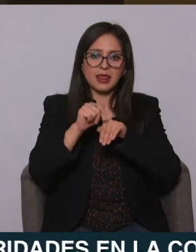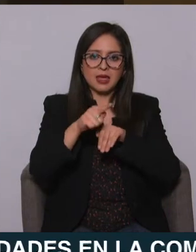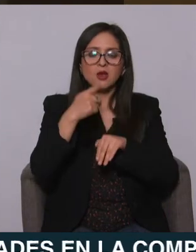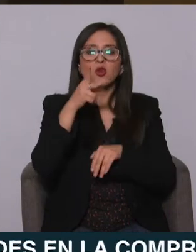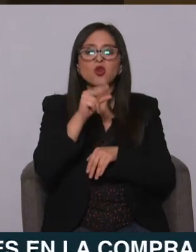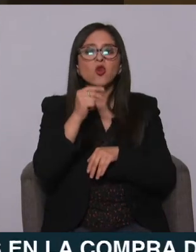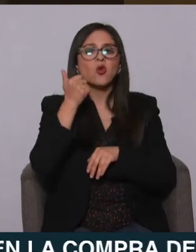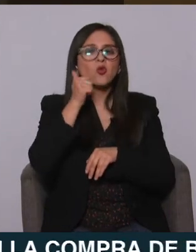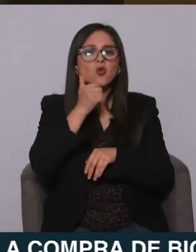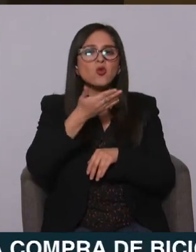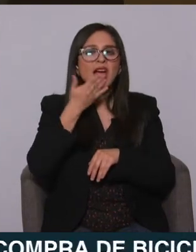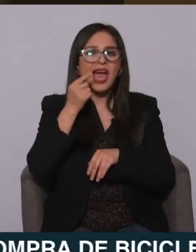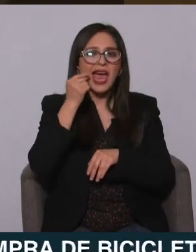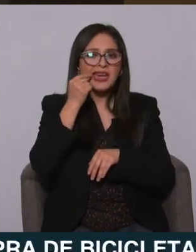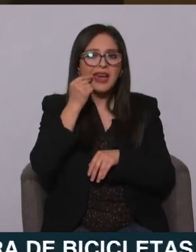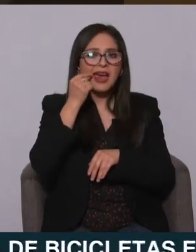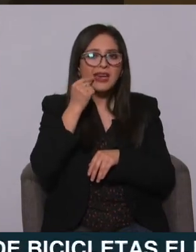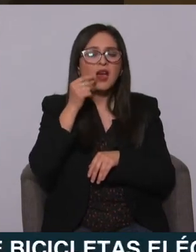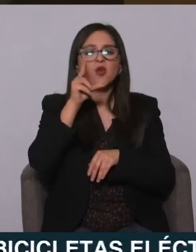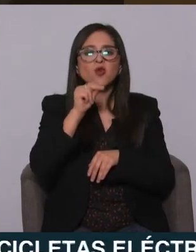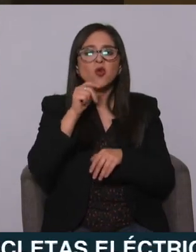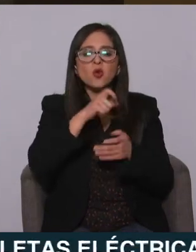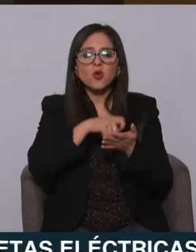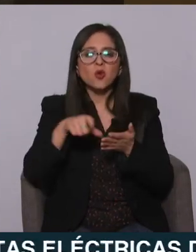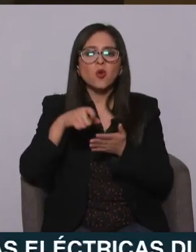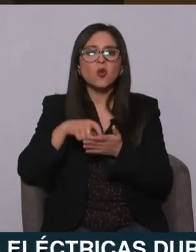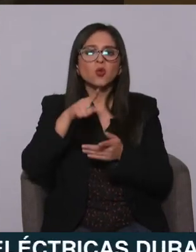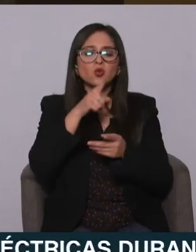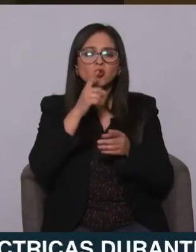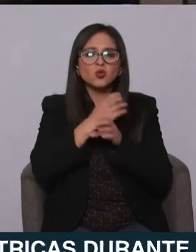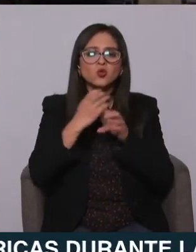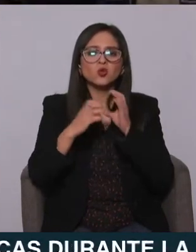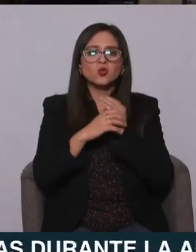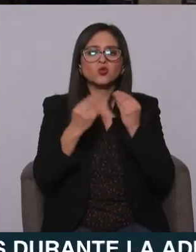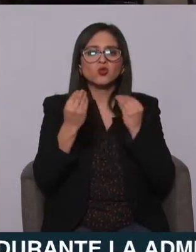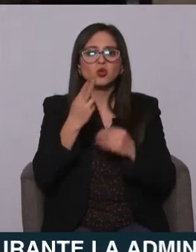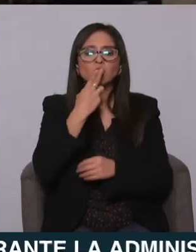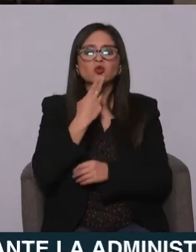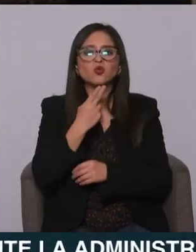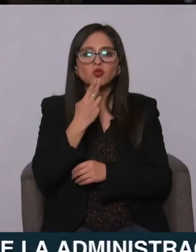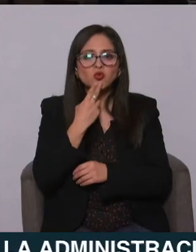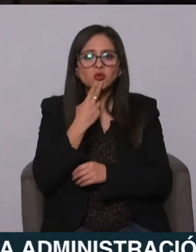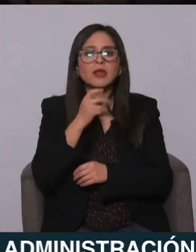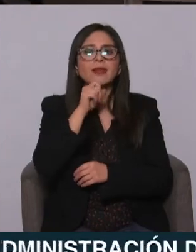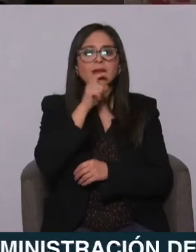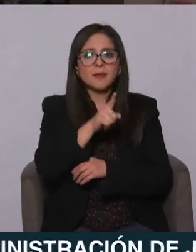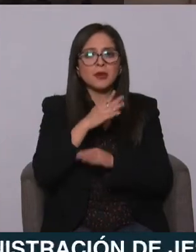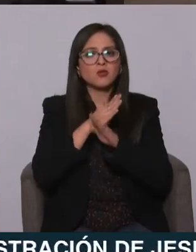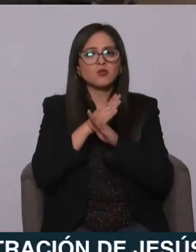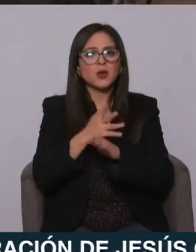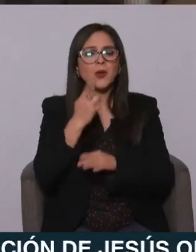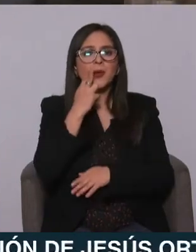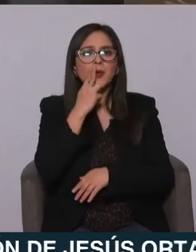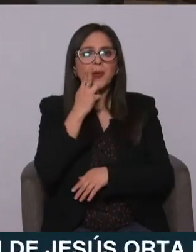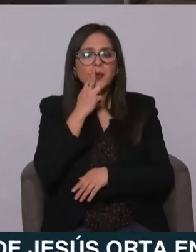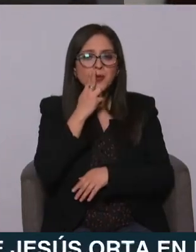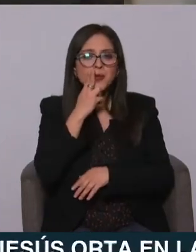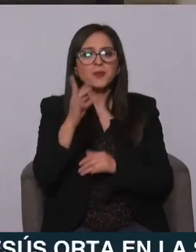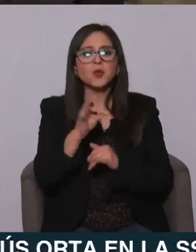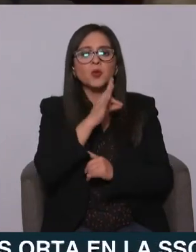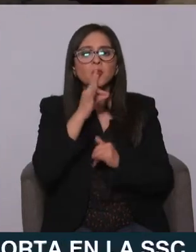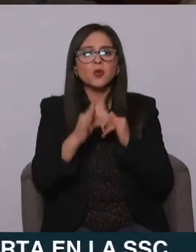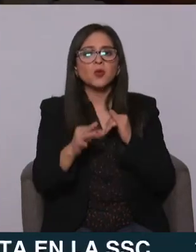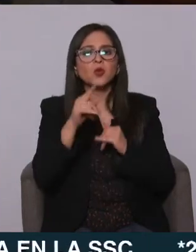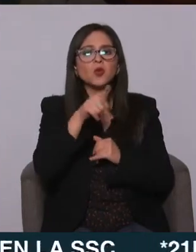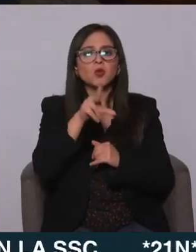consumas chicles y controla el abuso de alimentos muy azucarados. También evita el tabaco. Finalmente,